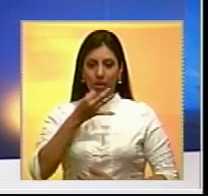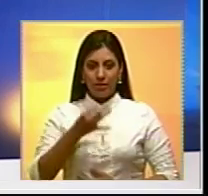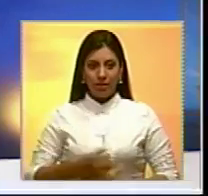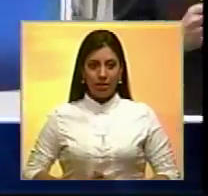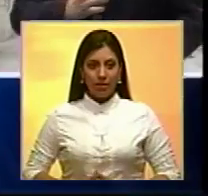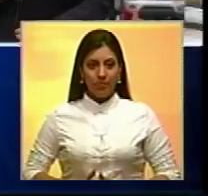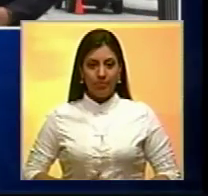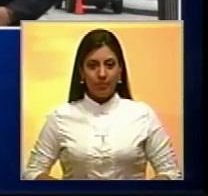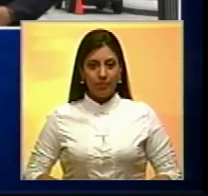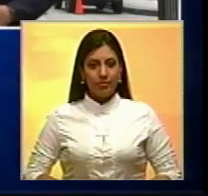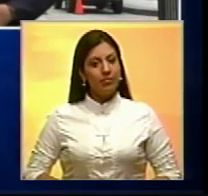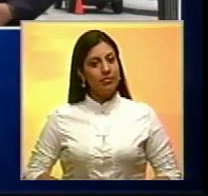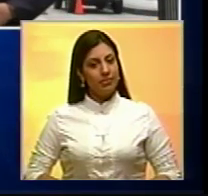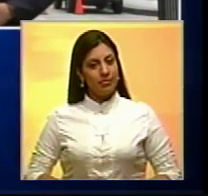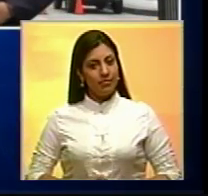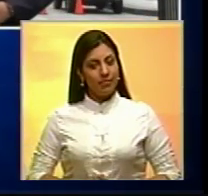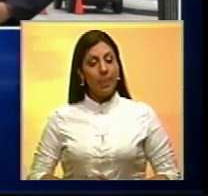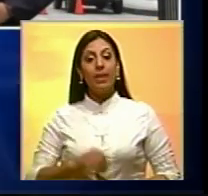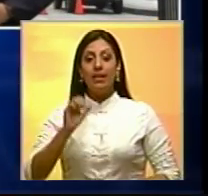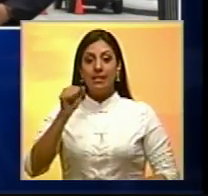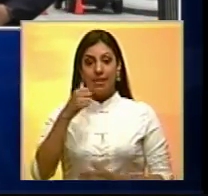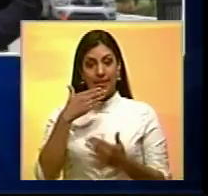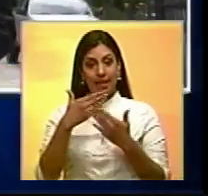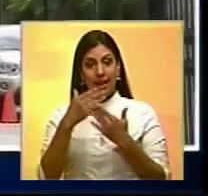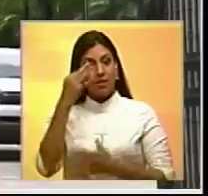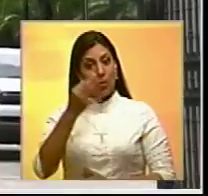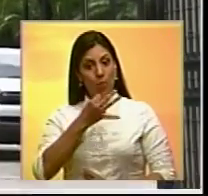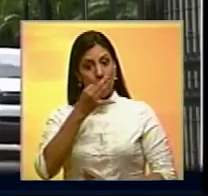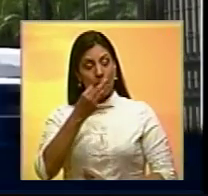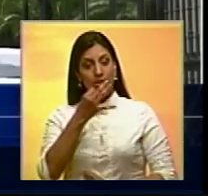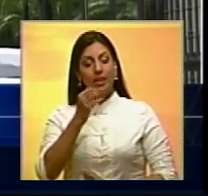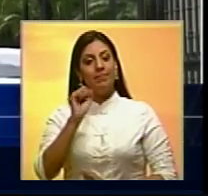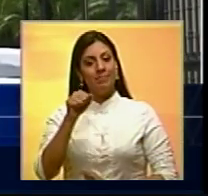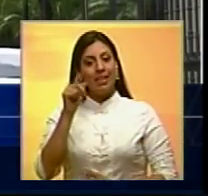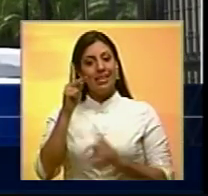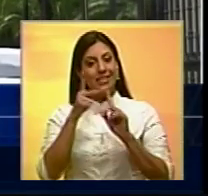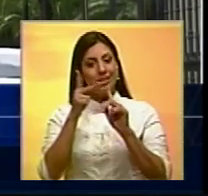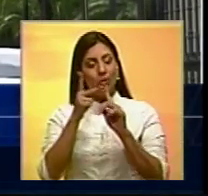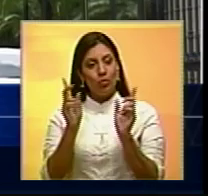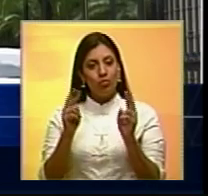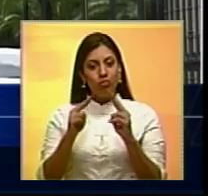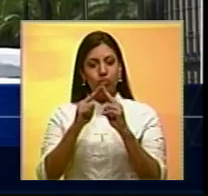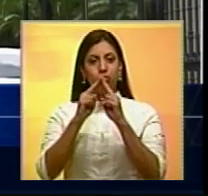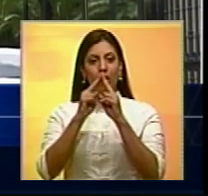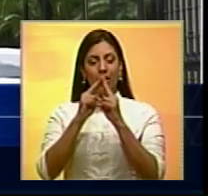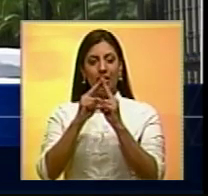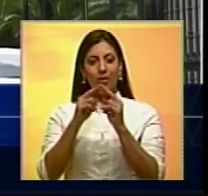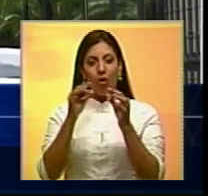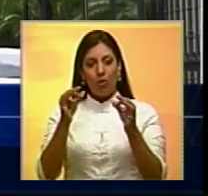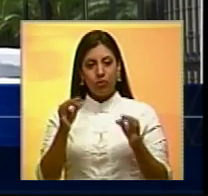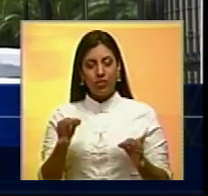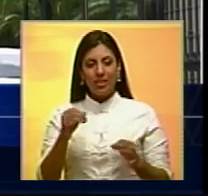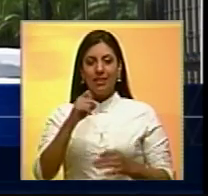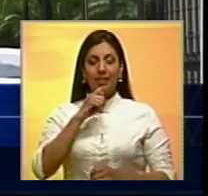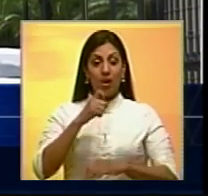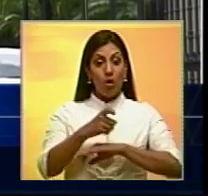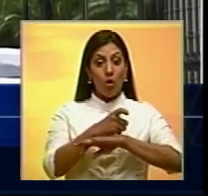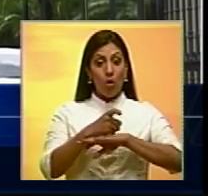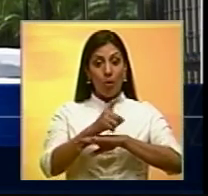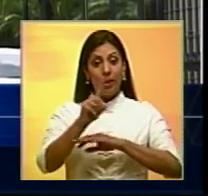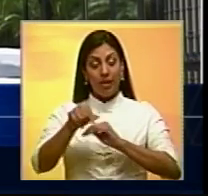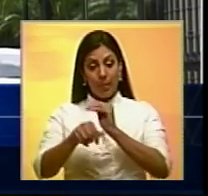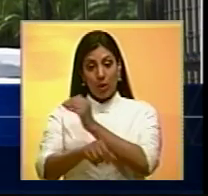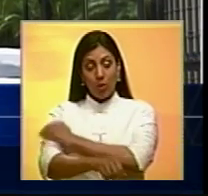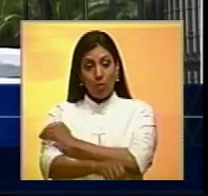Manuel. Sí, así es, gracias. Buenas tardes. Este segundo encuentro plenario entre gobierno